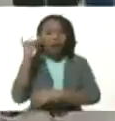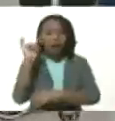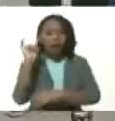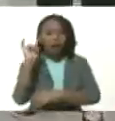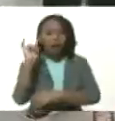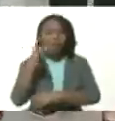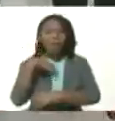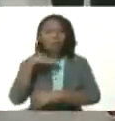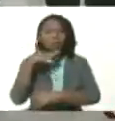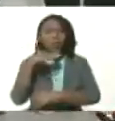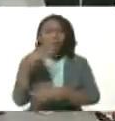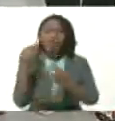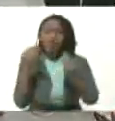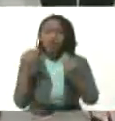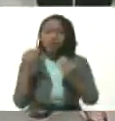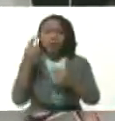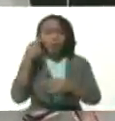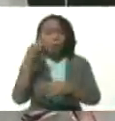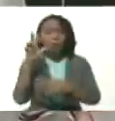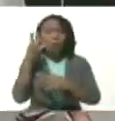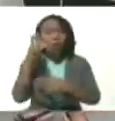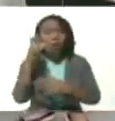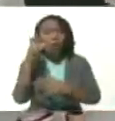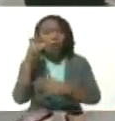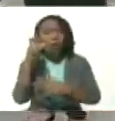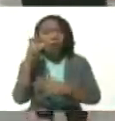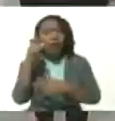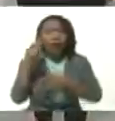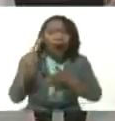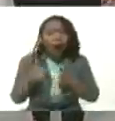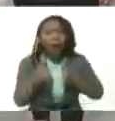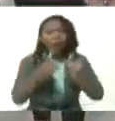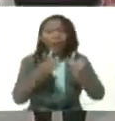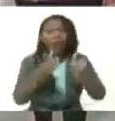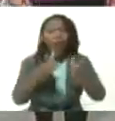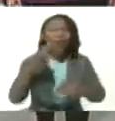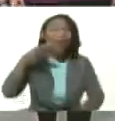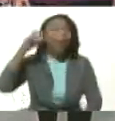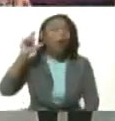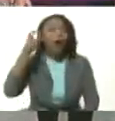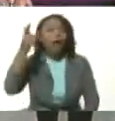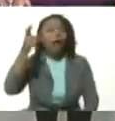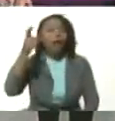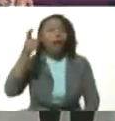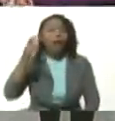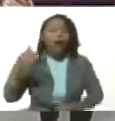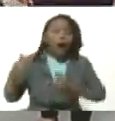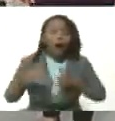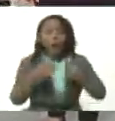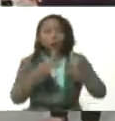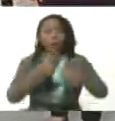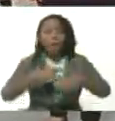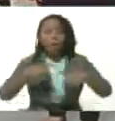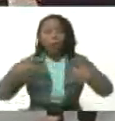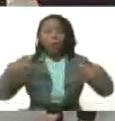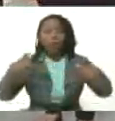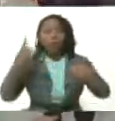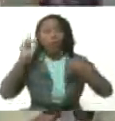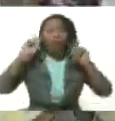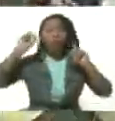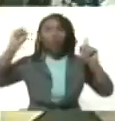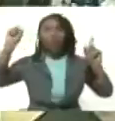y tiene mucho. Vamos a escuchar Caminito de Guarena. ¿Qué les parece? Caminito del Crecimiento.